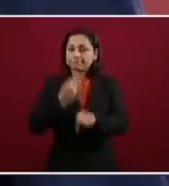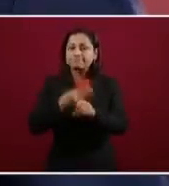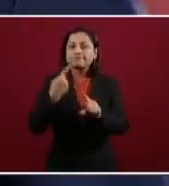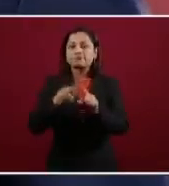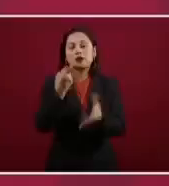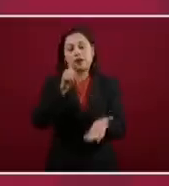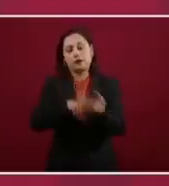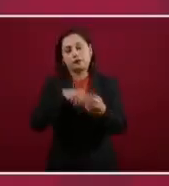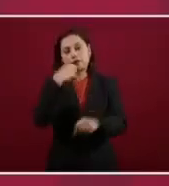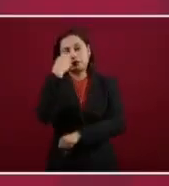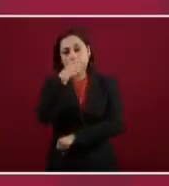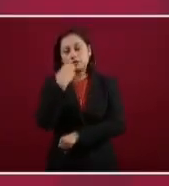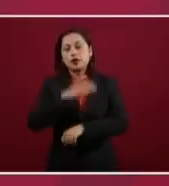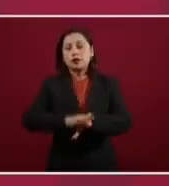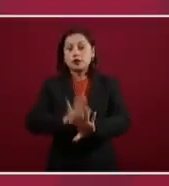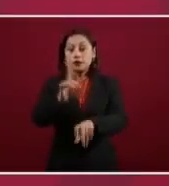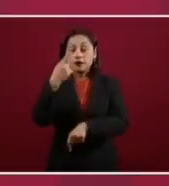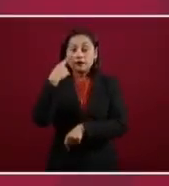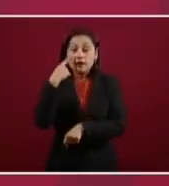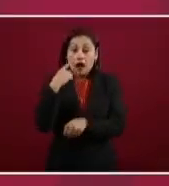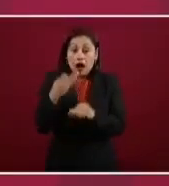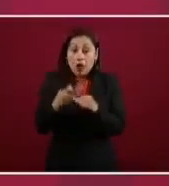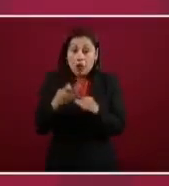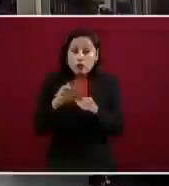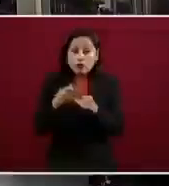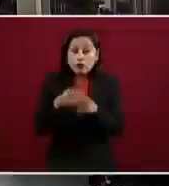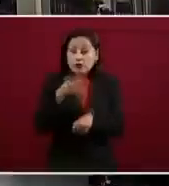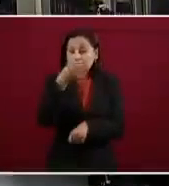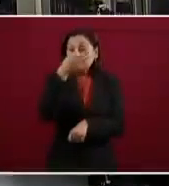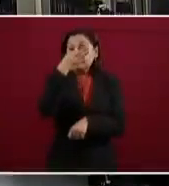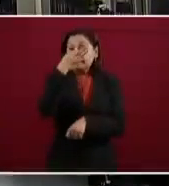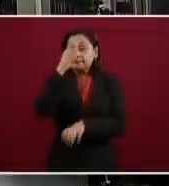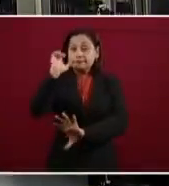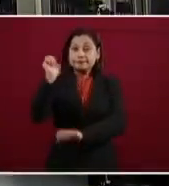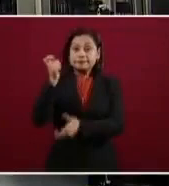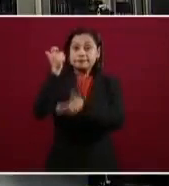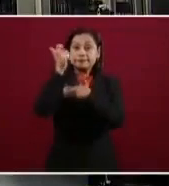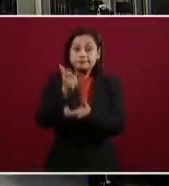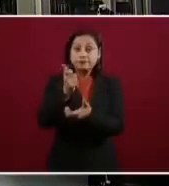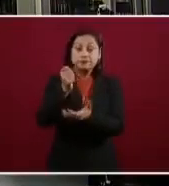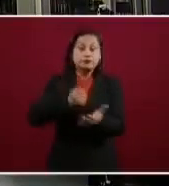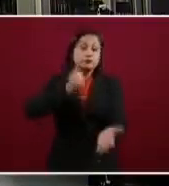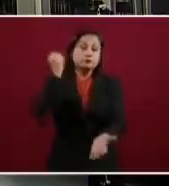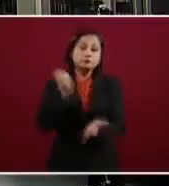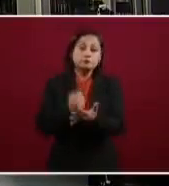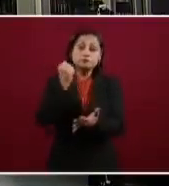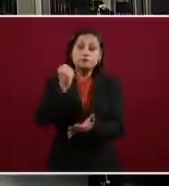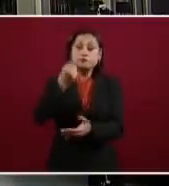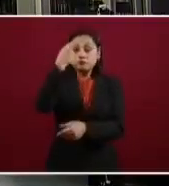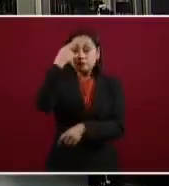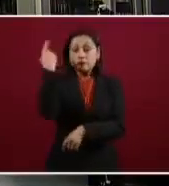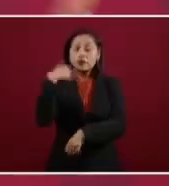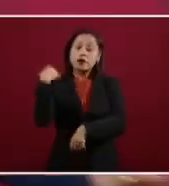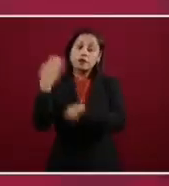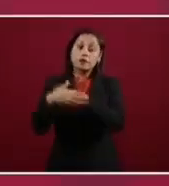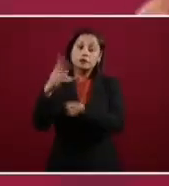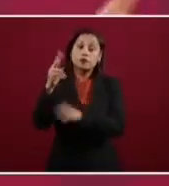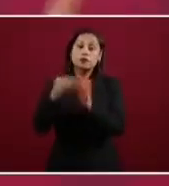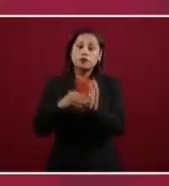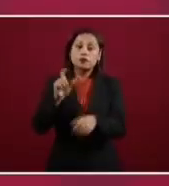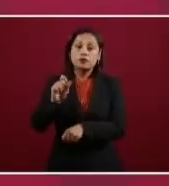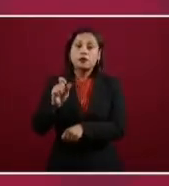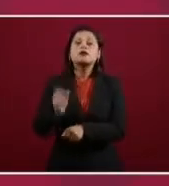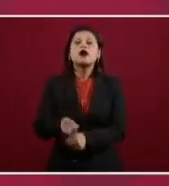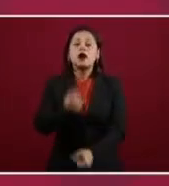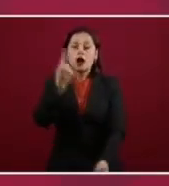por aprobarse el presupuesto para el año próximo y hay protestas porque quieren